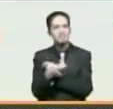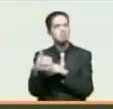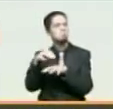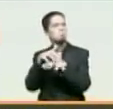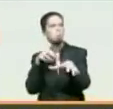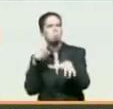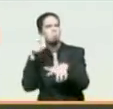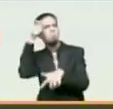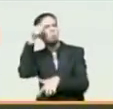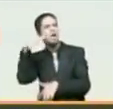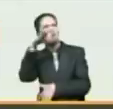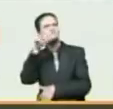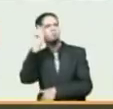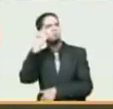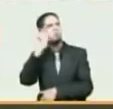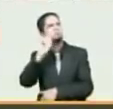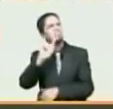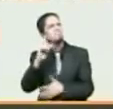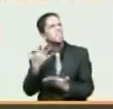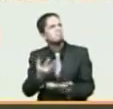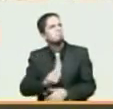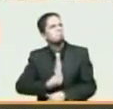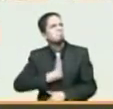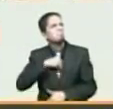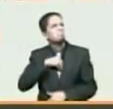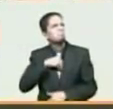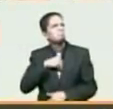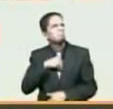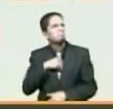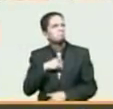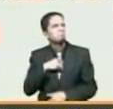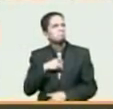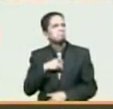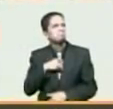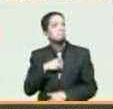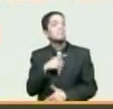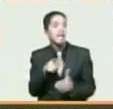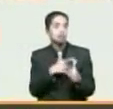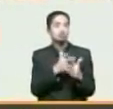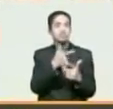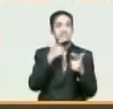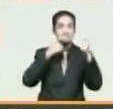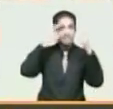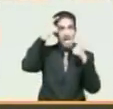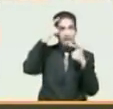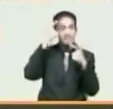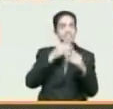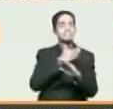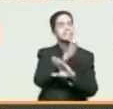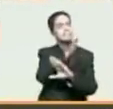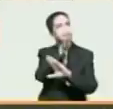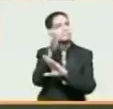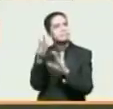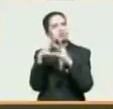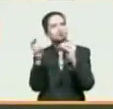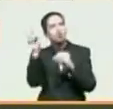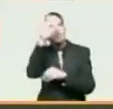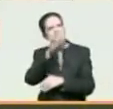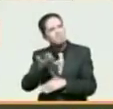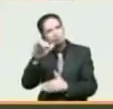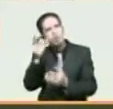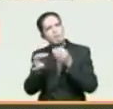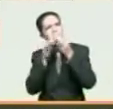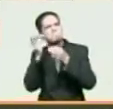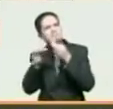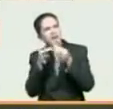sabía qué significaba una Asamblea Nacional Constituyente. Y el comandante Chávez se fue por toda Venezuela a explicarle al pueblo qué significaba